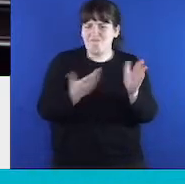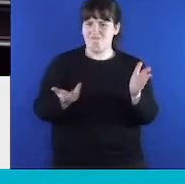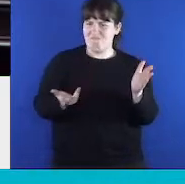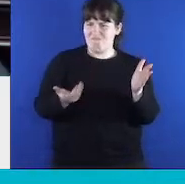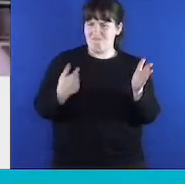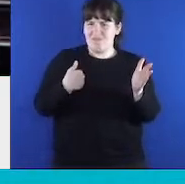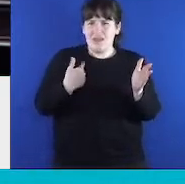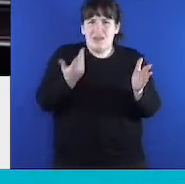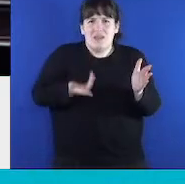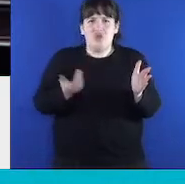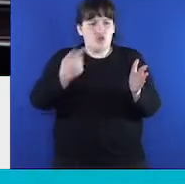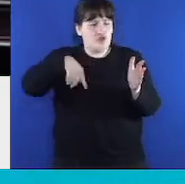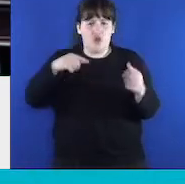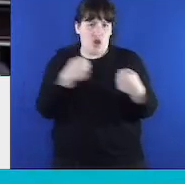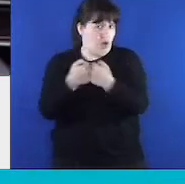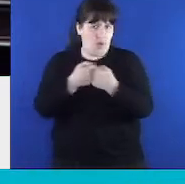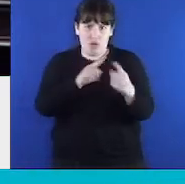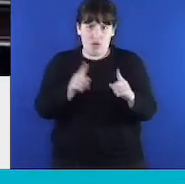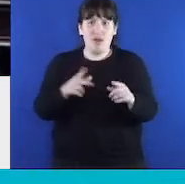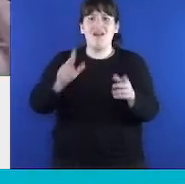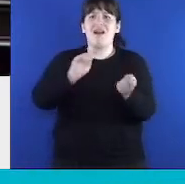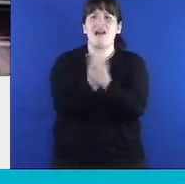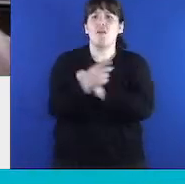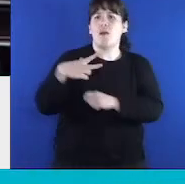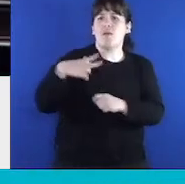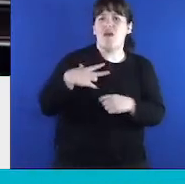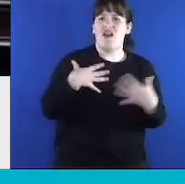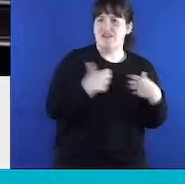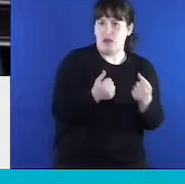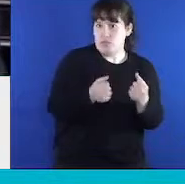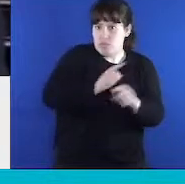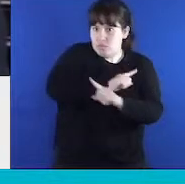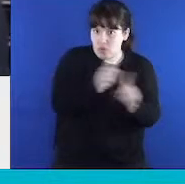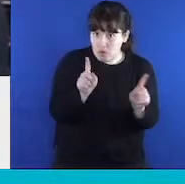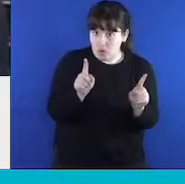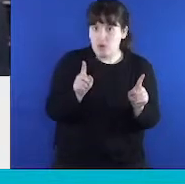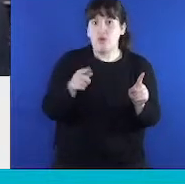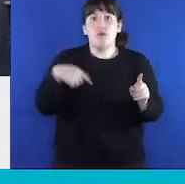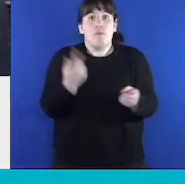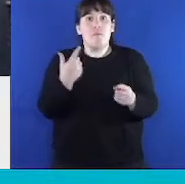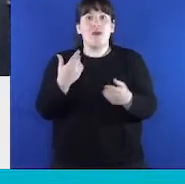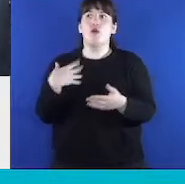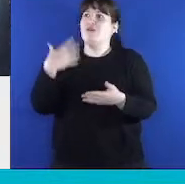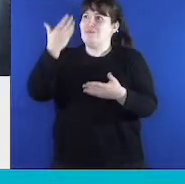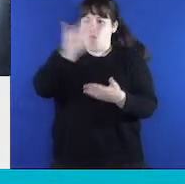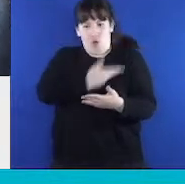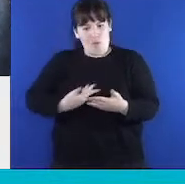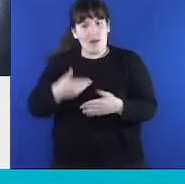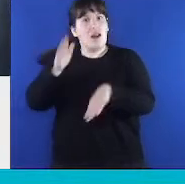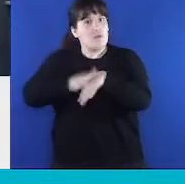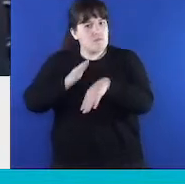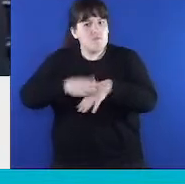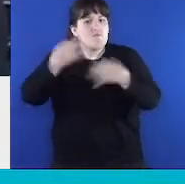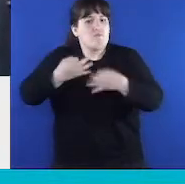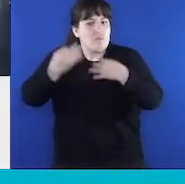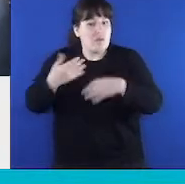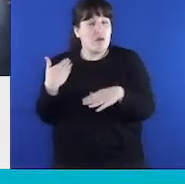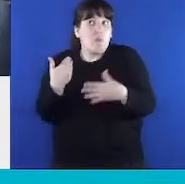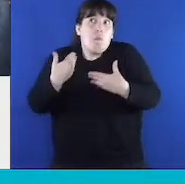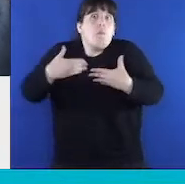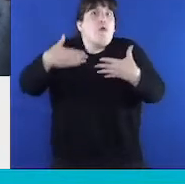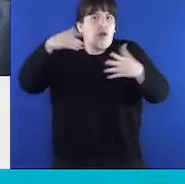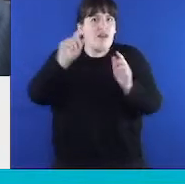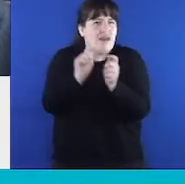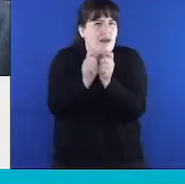la salud, pero eso podría ceder frente a un gobierno responsable que envíe una ley que dé garantías a la